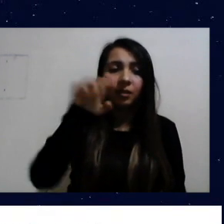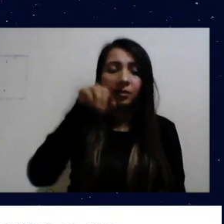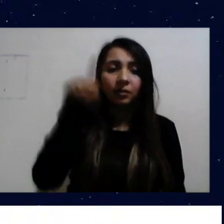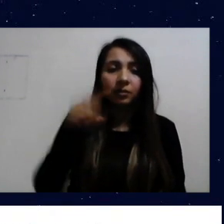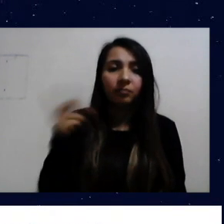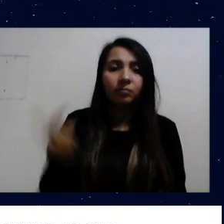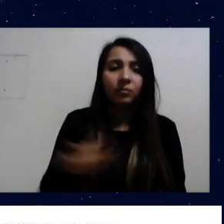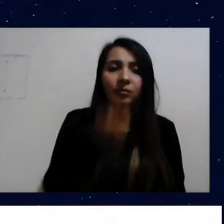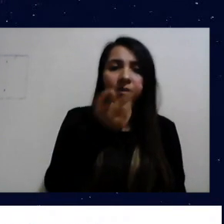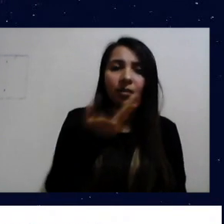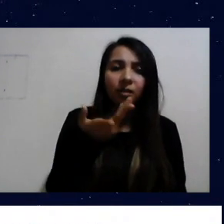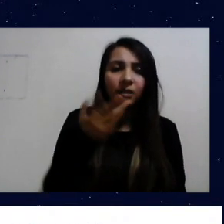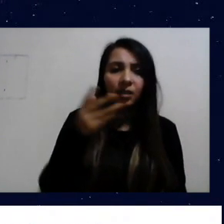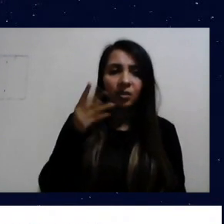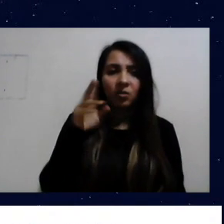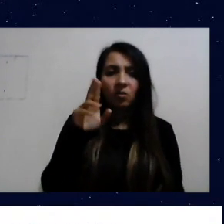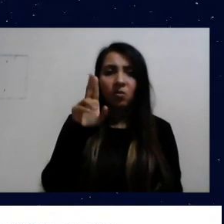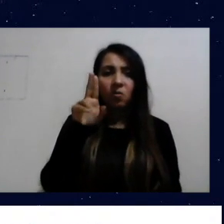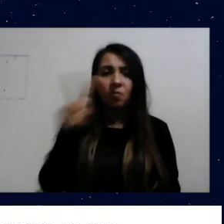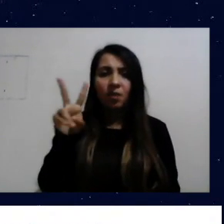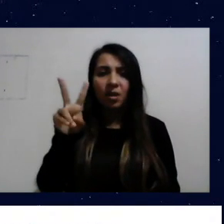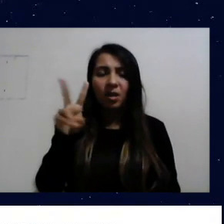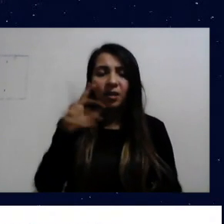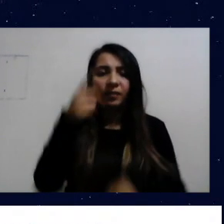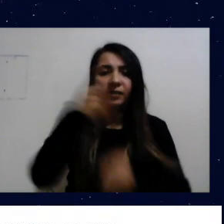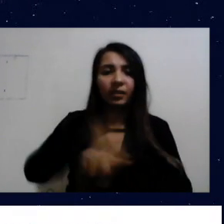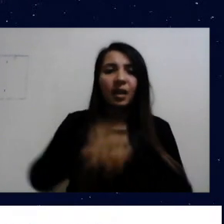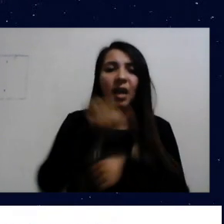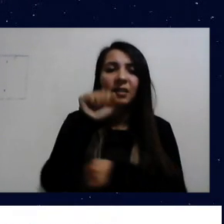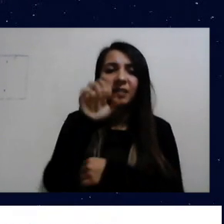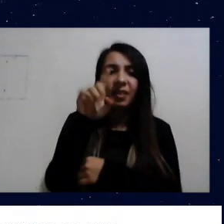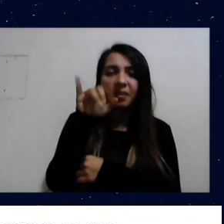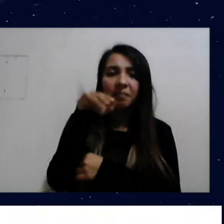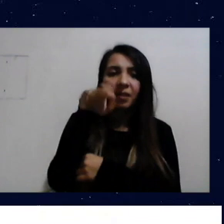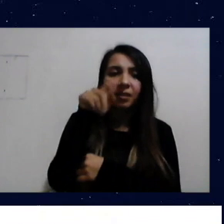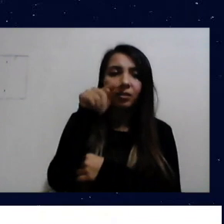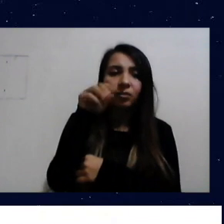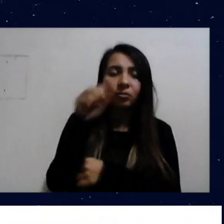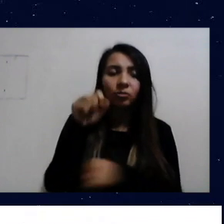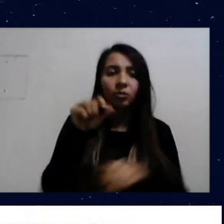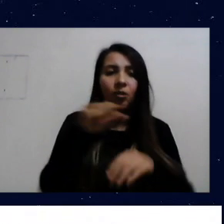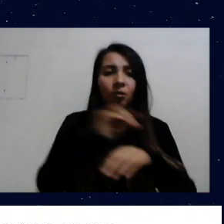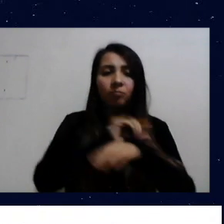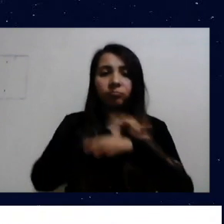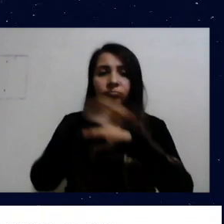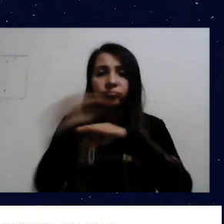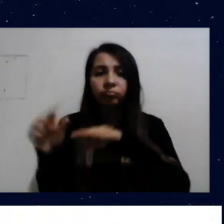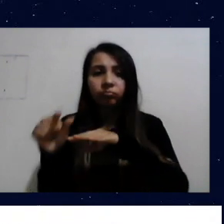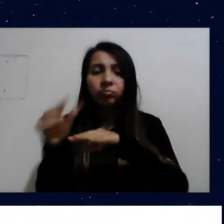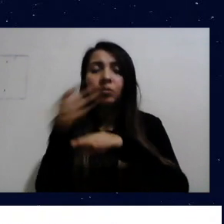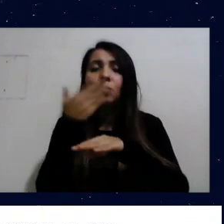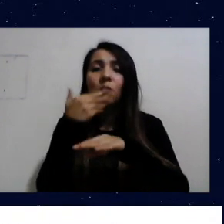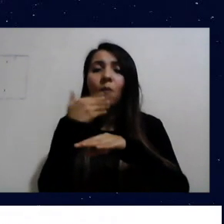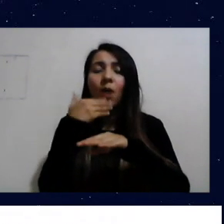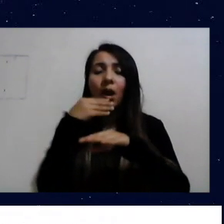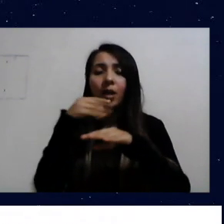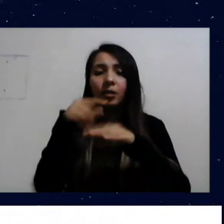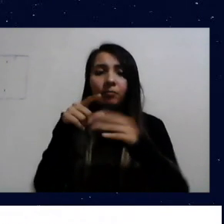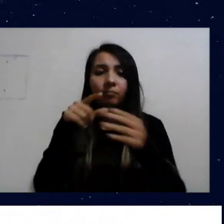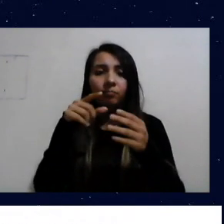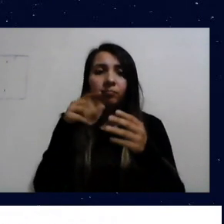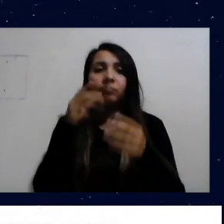encuentran en una superficie sin atmósfera? Los afectan en mucho y de hecho es lo que se llama el